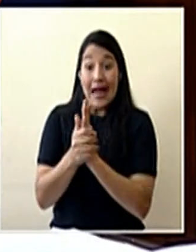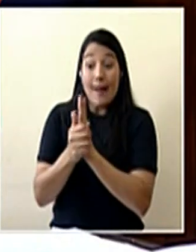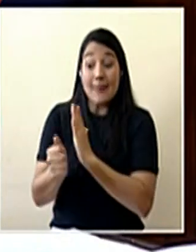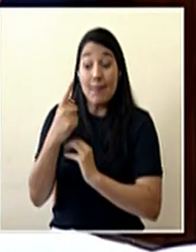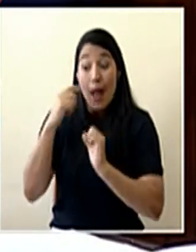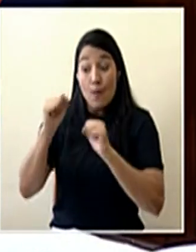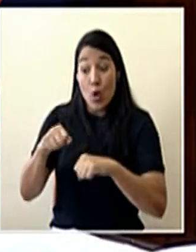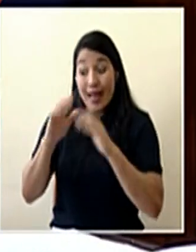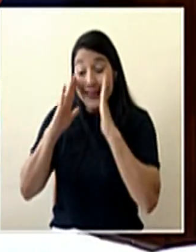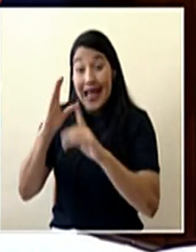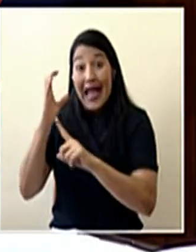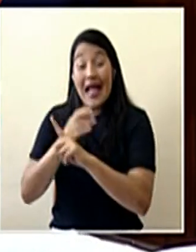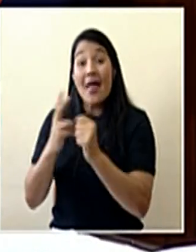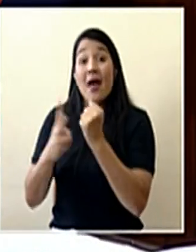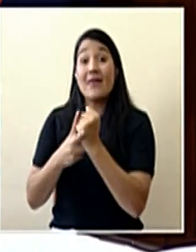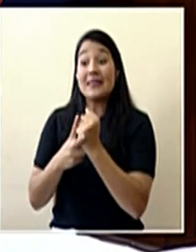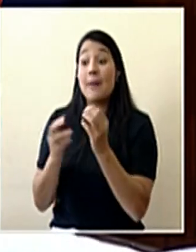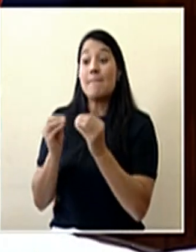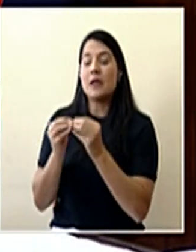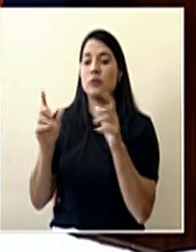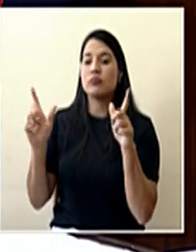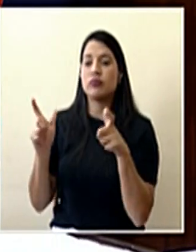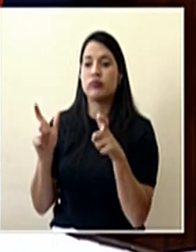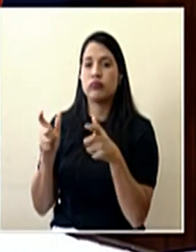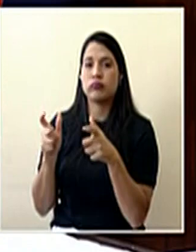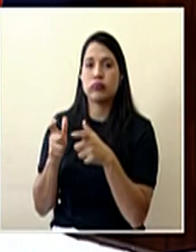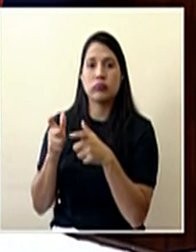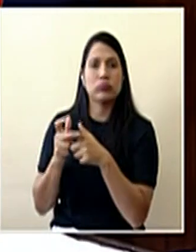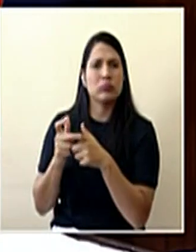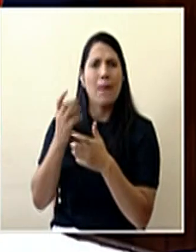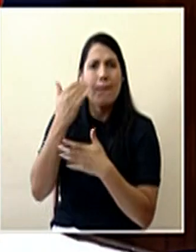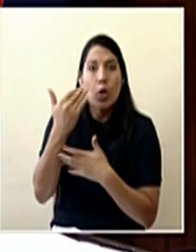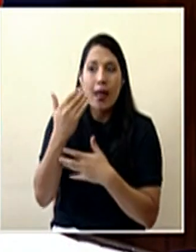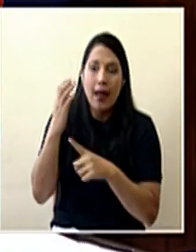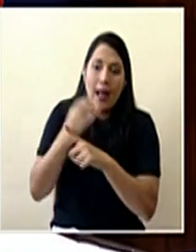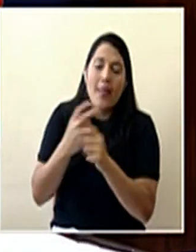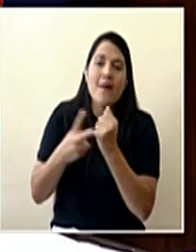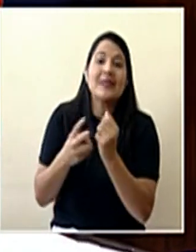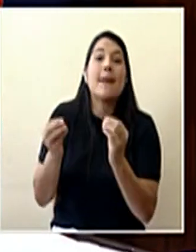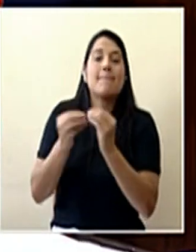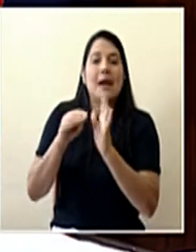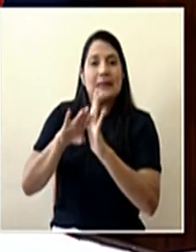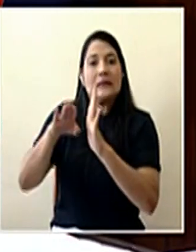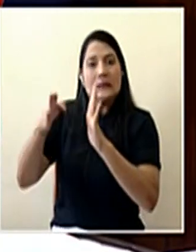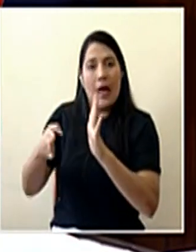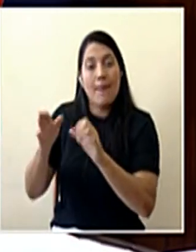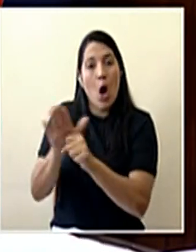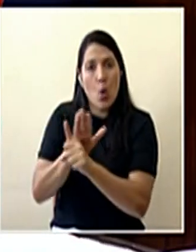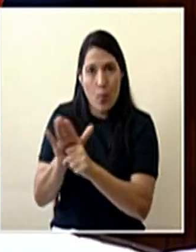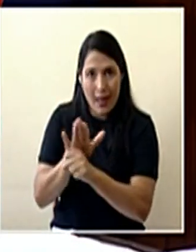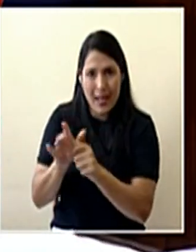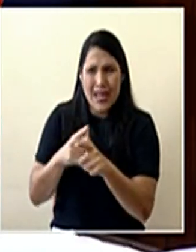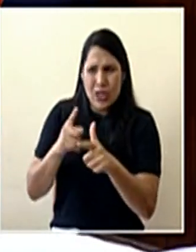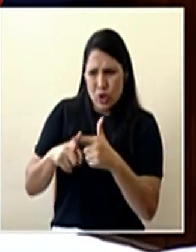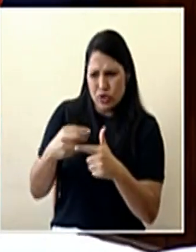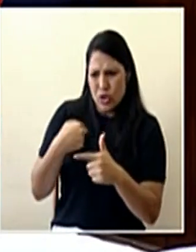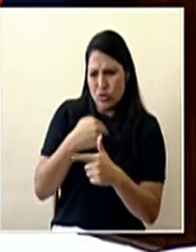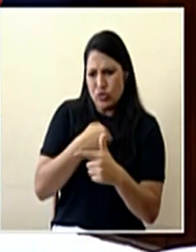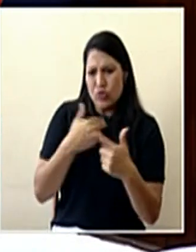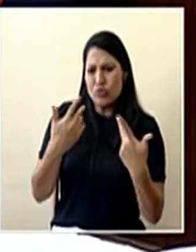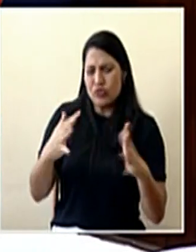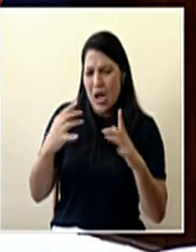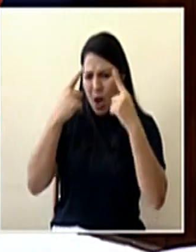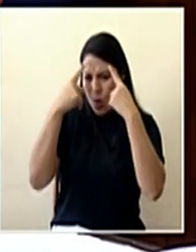tenemos 15 pacientes internados en las unidades de cuidados intensivos y hemos logrado sacar de ahí 1 o 2 pacientes. Si esto se